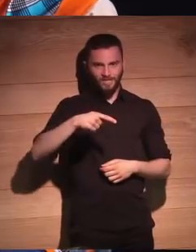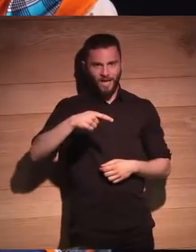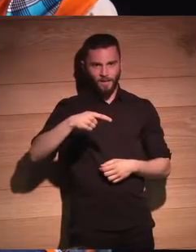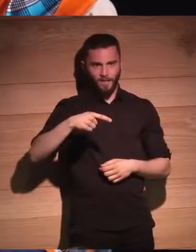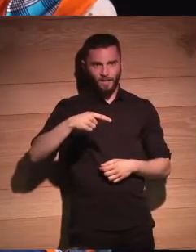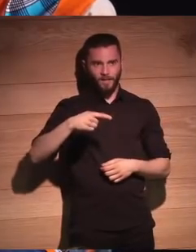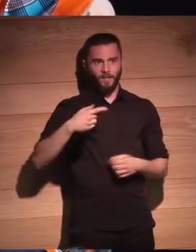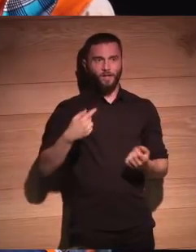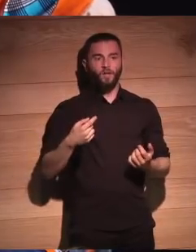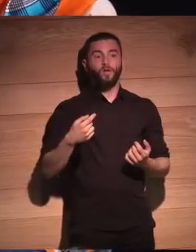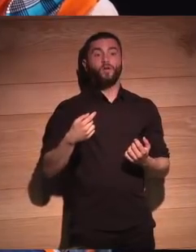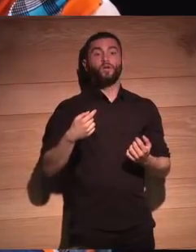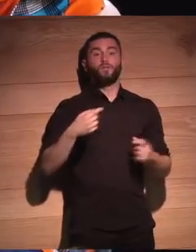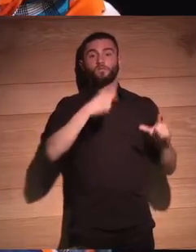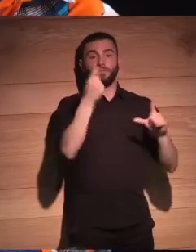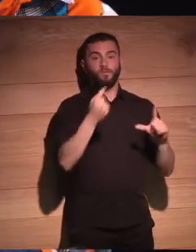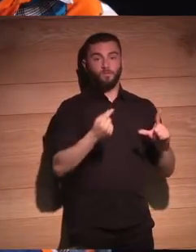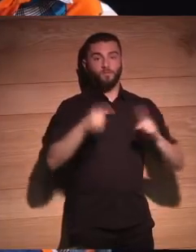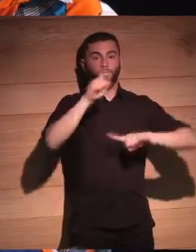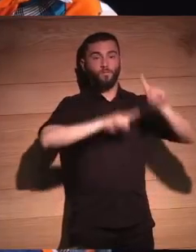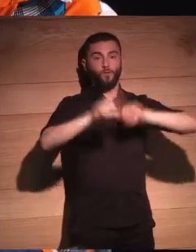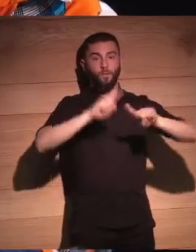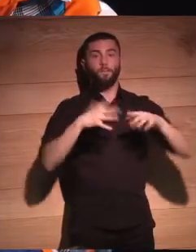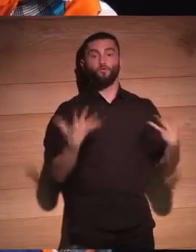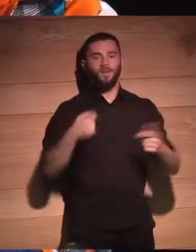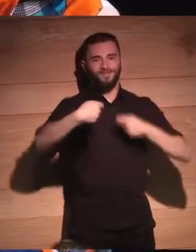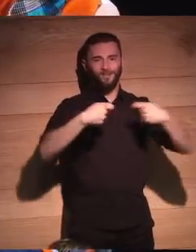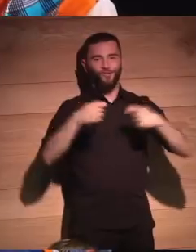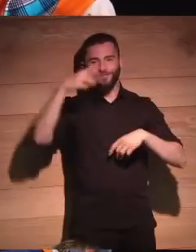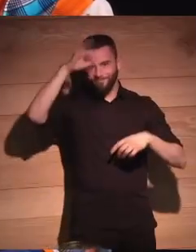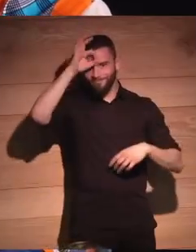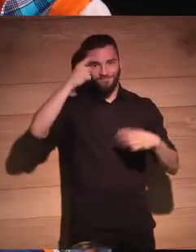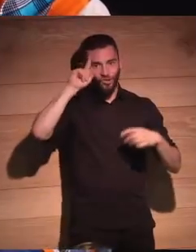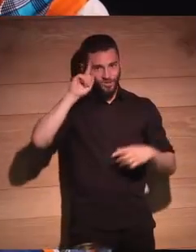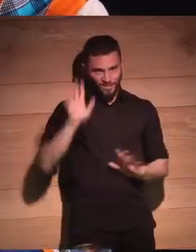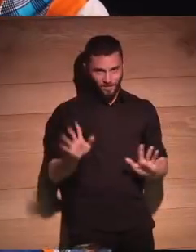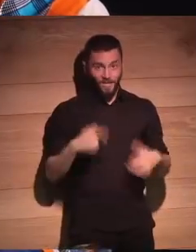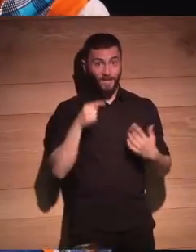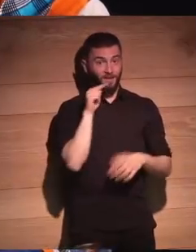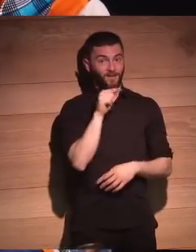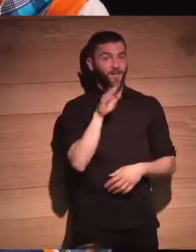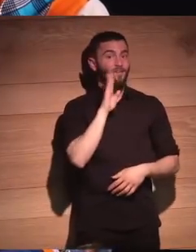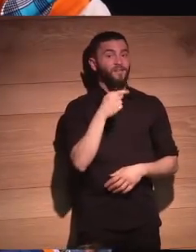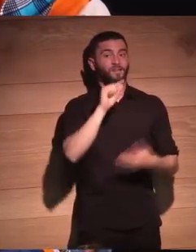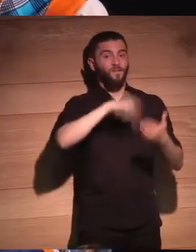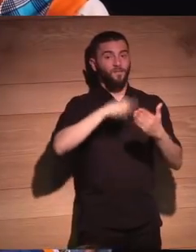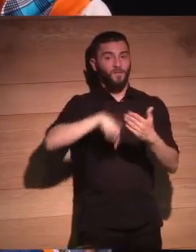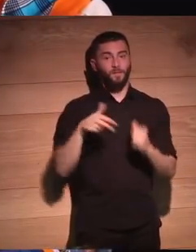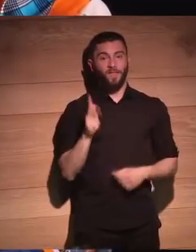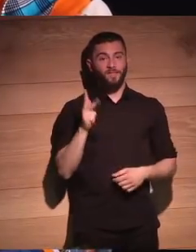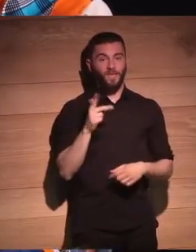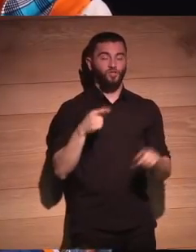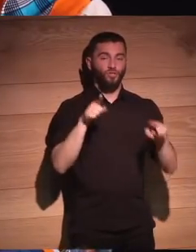problemas de muchos de los dibujantes de cómics es que de negocios no sabían, ¿no? Entonces, él firma unos derechos como creador del